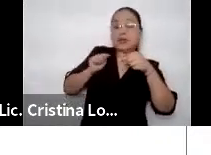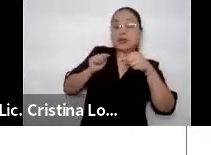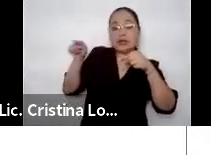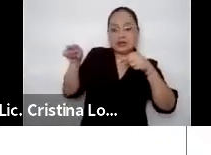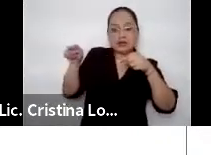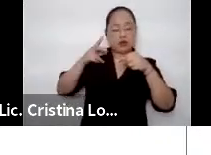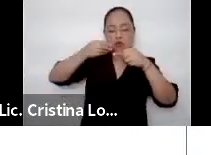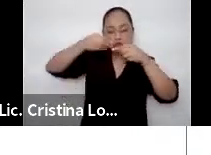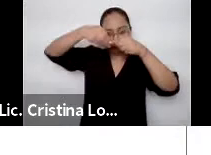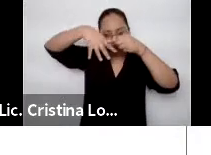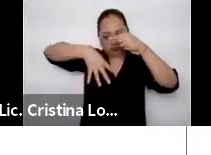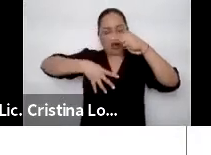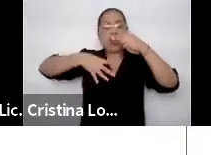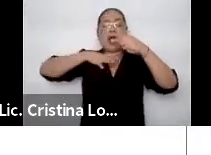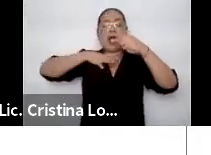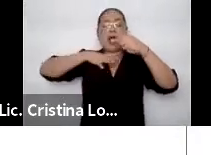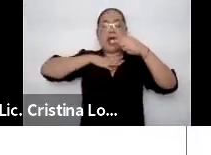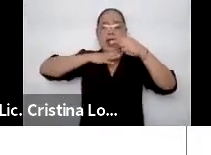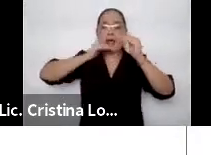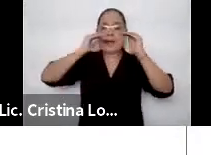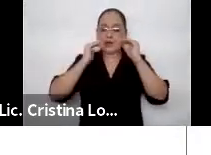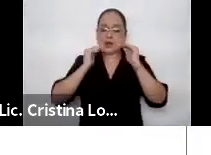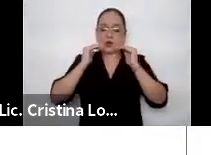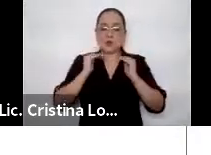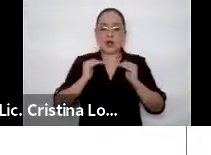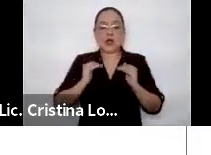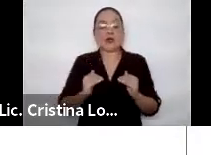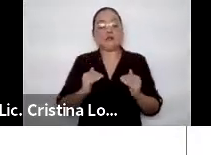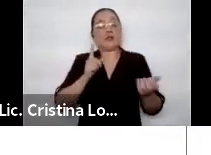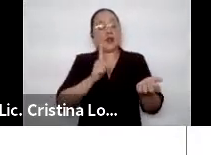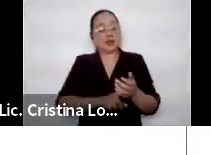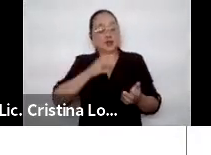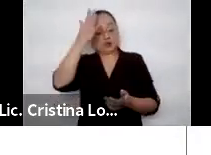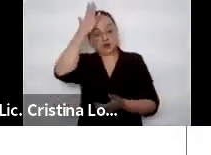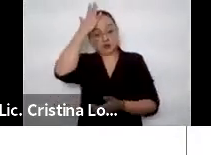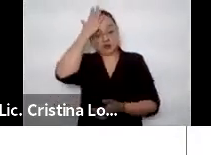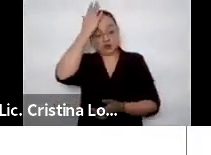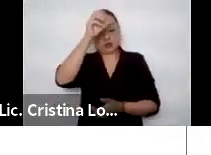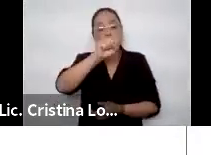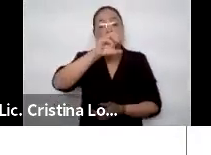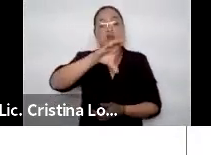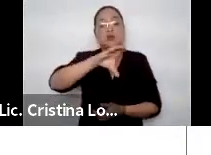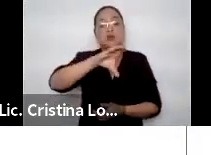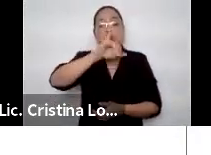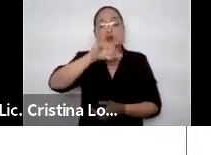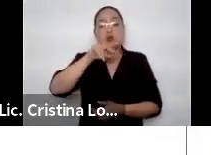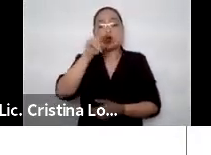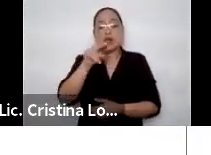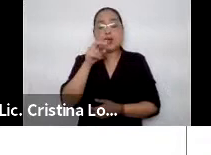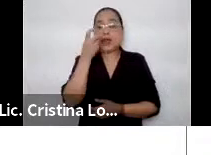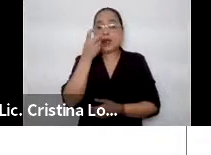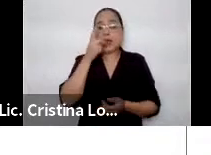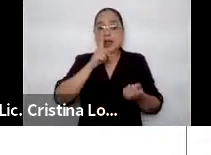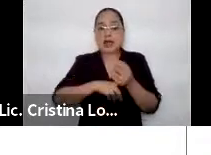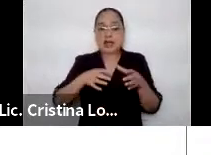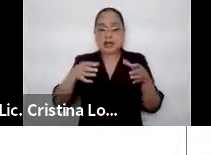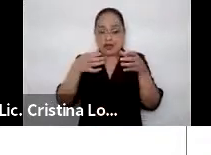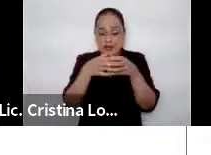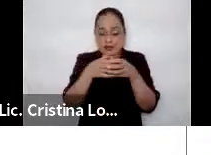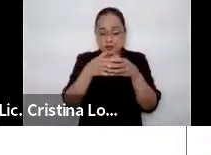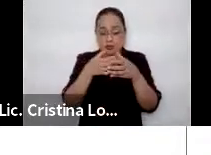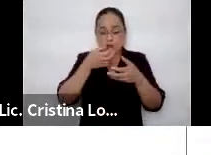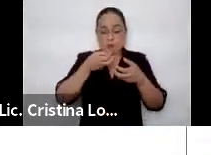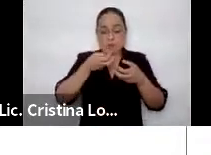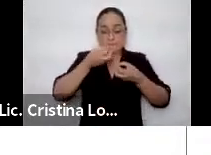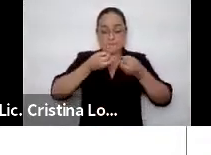bastante claro. Si la jurisprudencia la emite la Suprema Corte de Justicia de la Nación, actuando ya sea en pleno o en